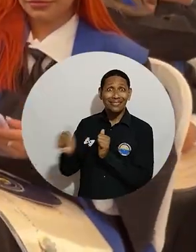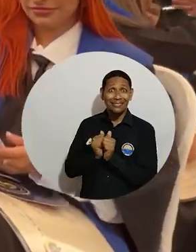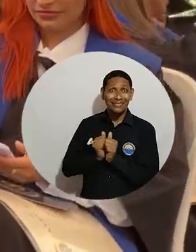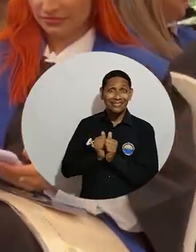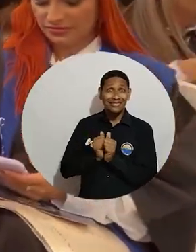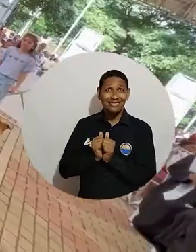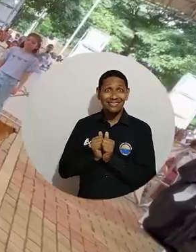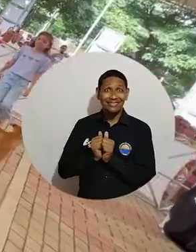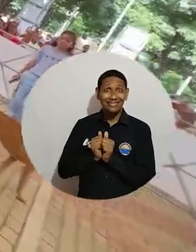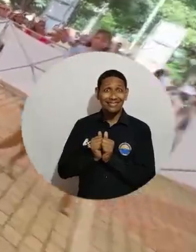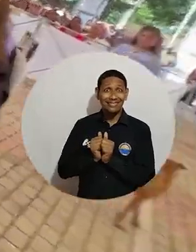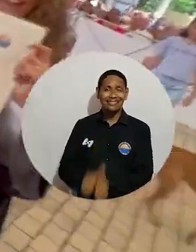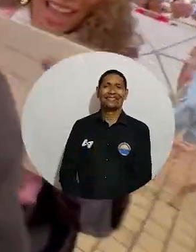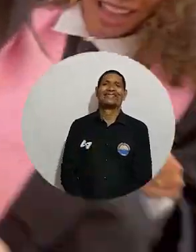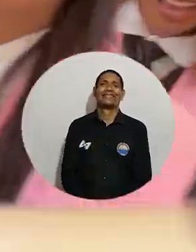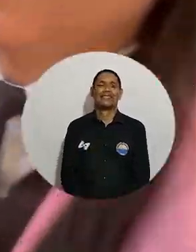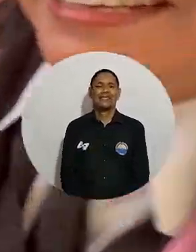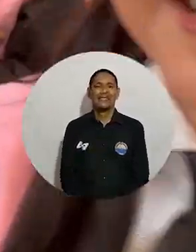aquí acompañándome.